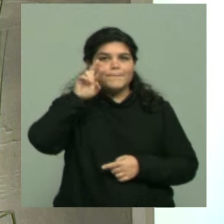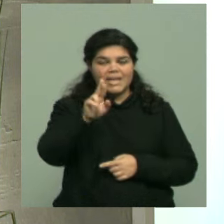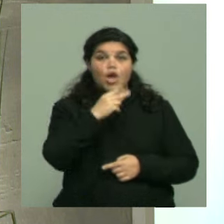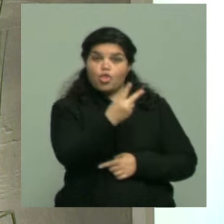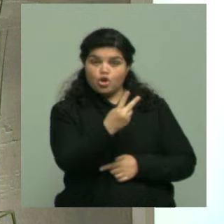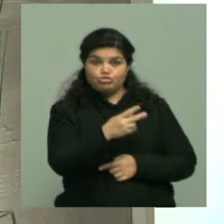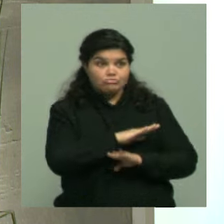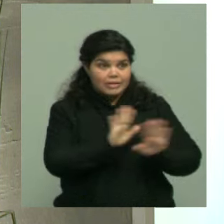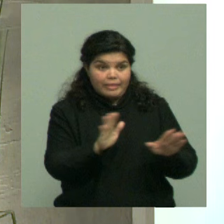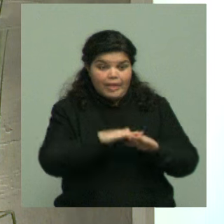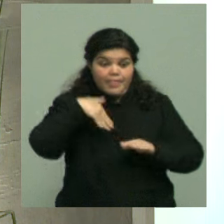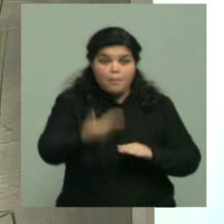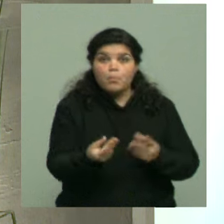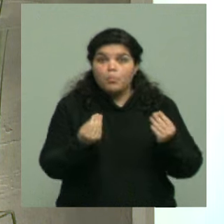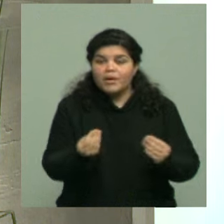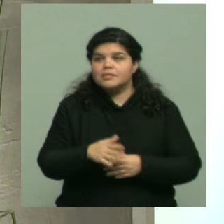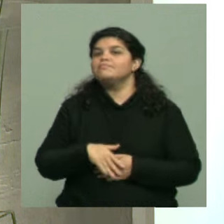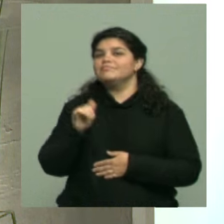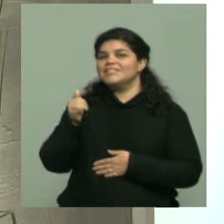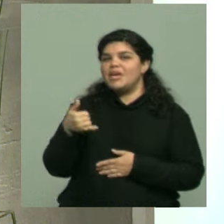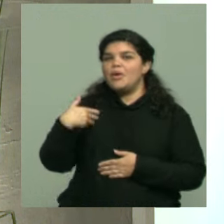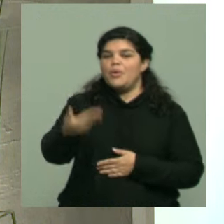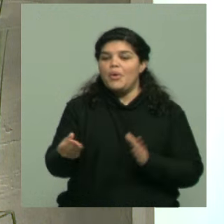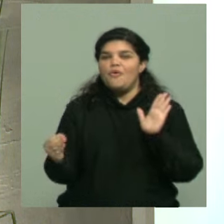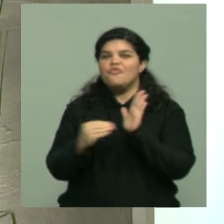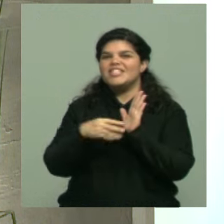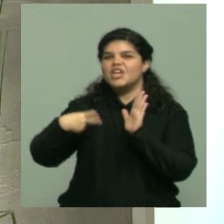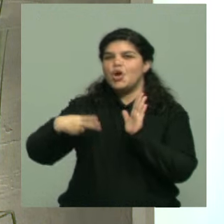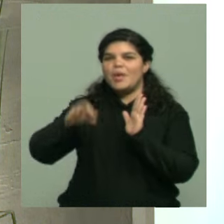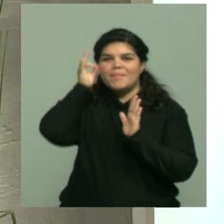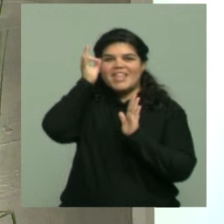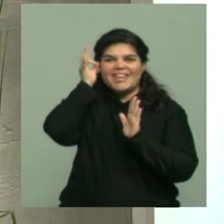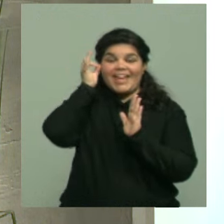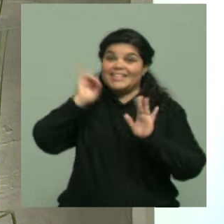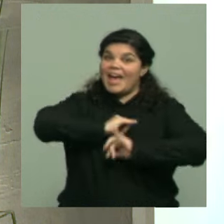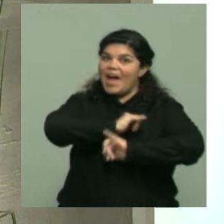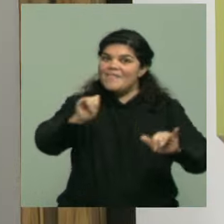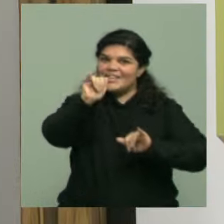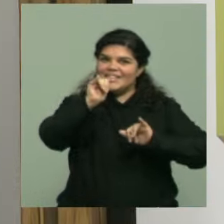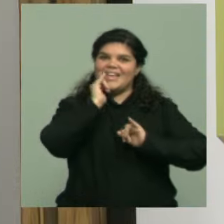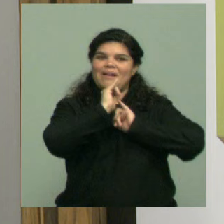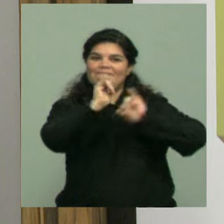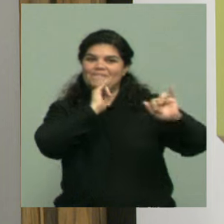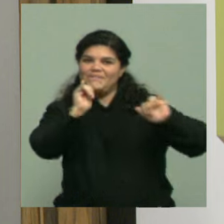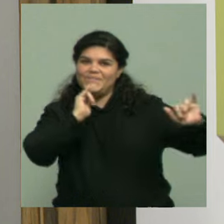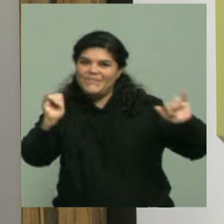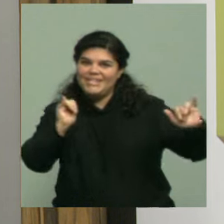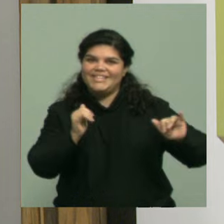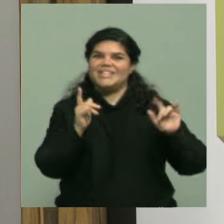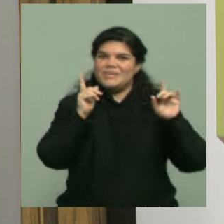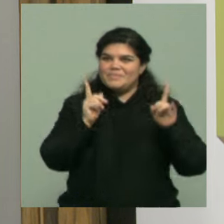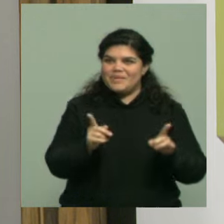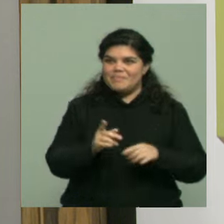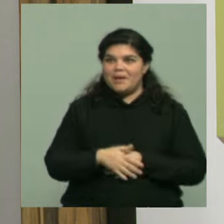fecha, nuevo. Tenemos fecha. Ah, ¿sí? Para el 30 de noviembre. Ay, y hacemos la convocatoria la a todos de para paso, que nos vayan a ver. Esperando